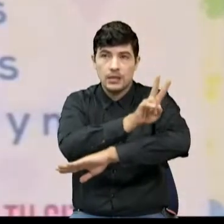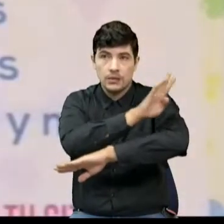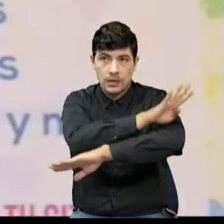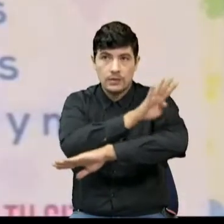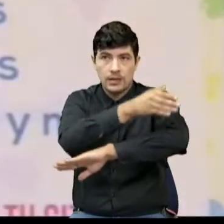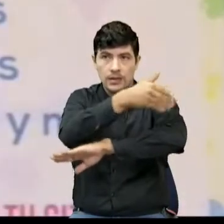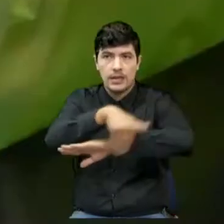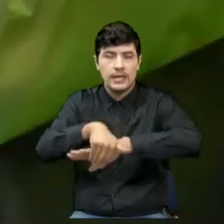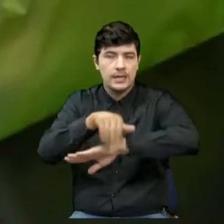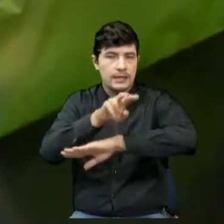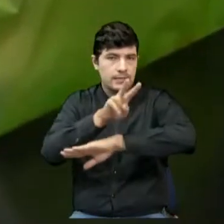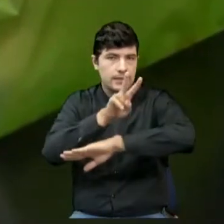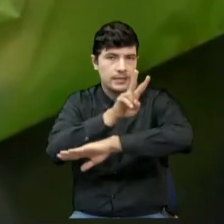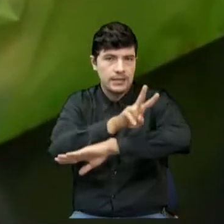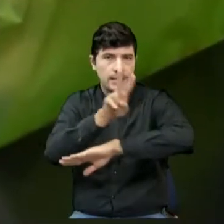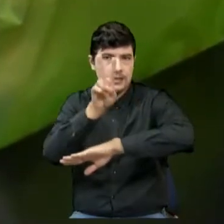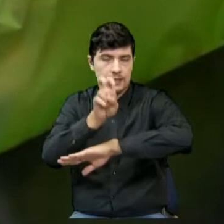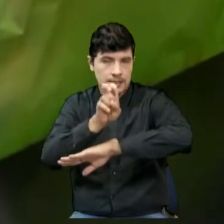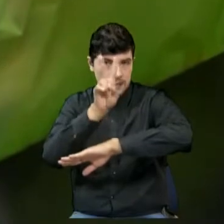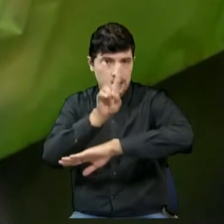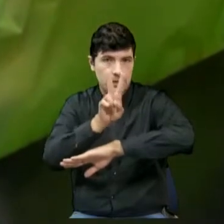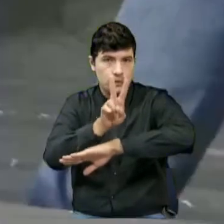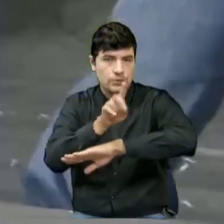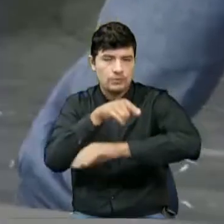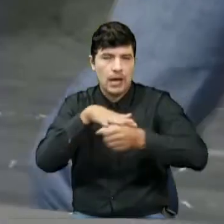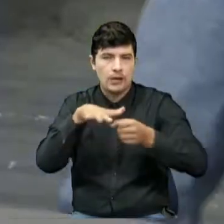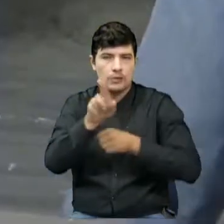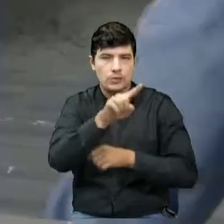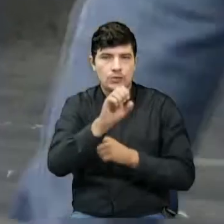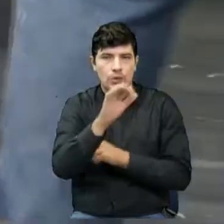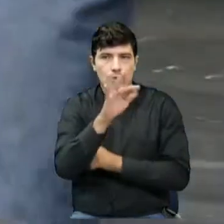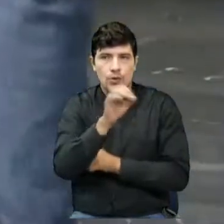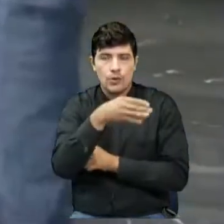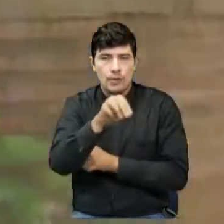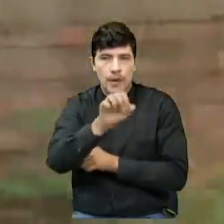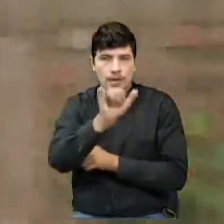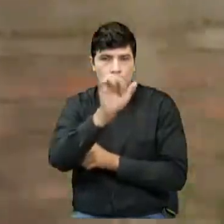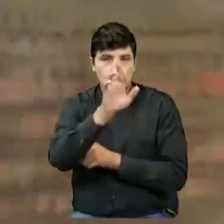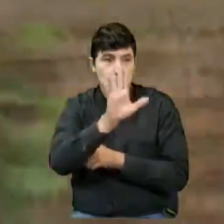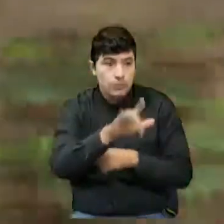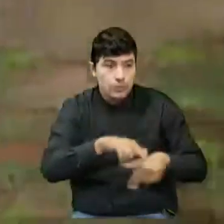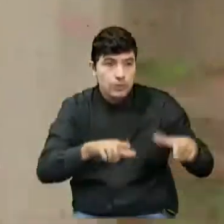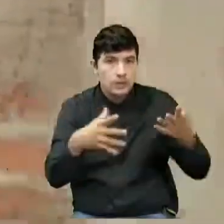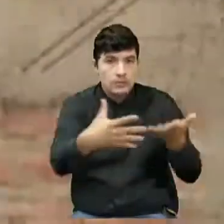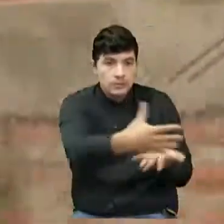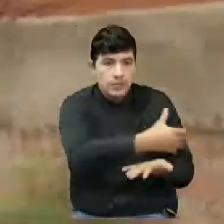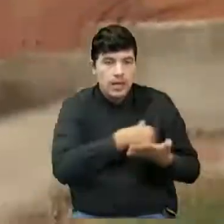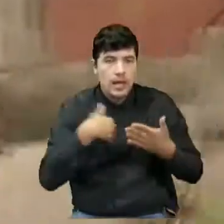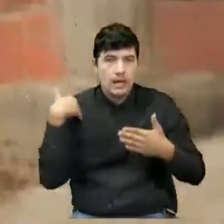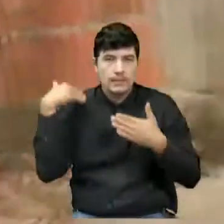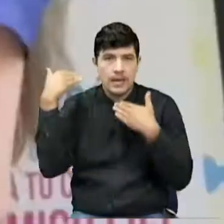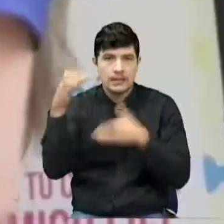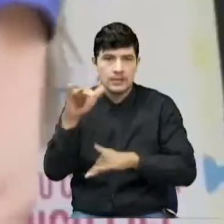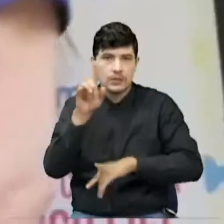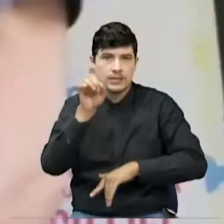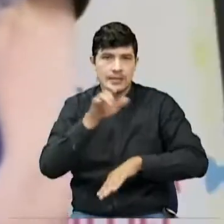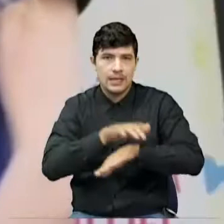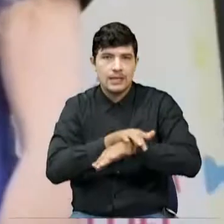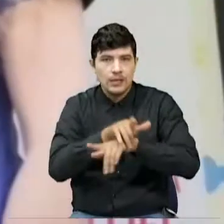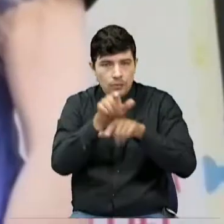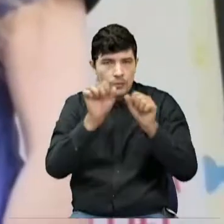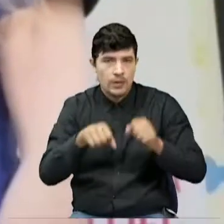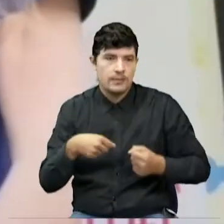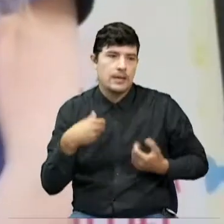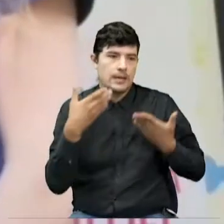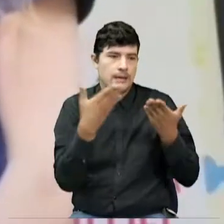27A72, barrio Sotomayor. El punto de recolecta estará habilitado hasta hoy y las donaciones se recibirán hasta las 6 de la tarde. Bueno, el tipo de